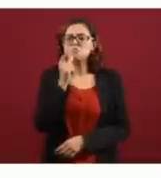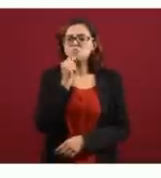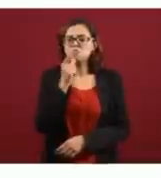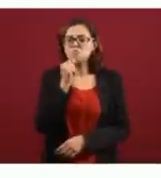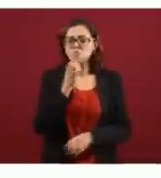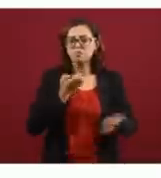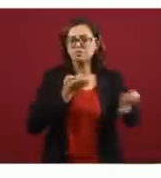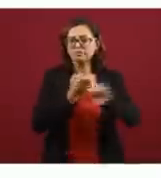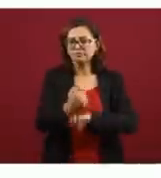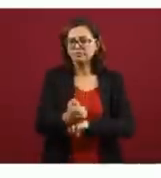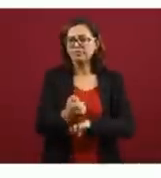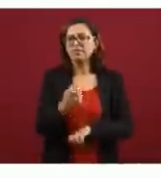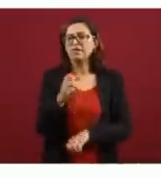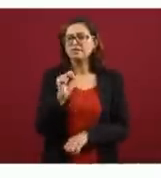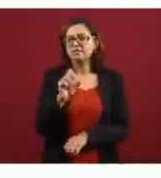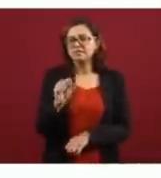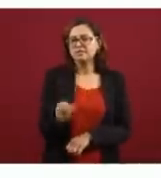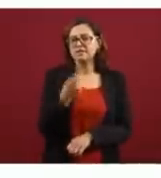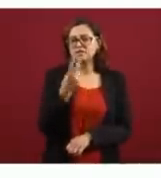62% policía ministerial,